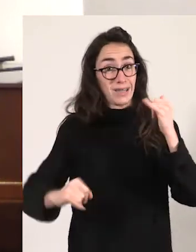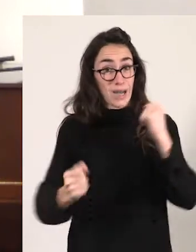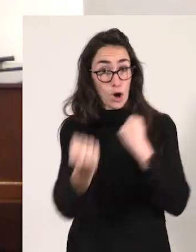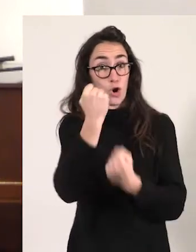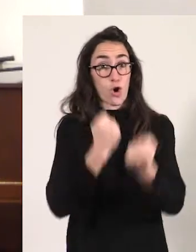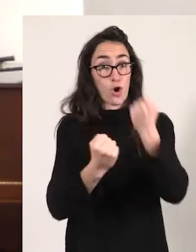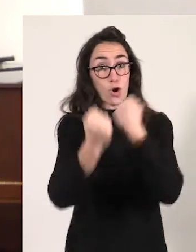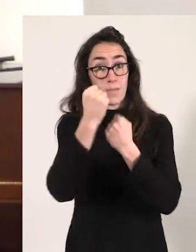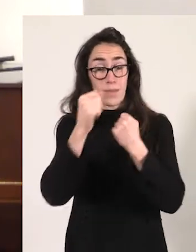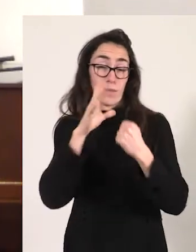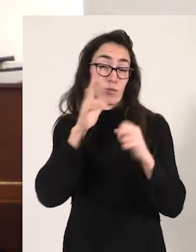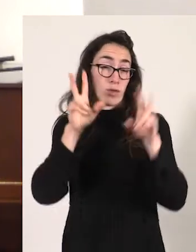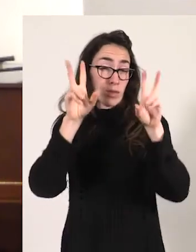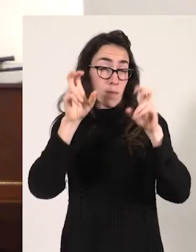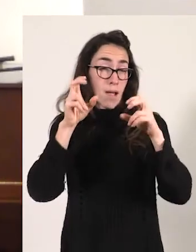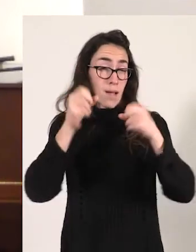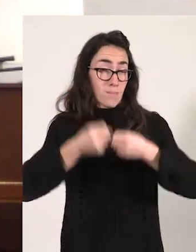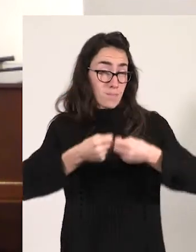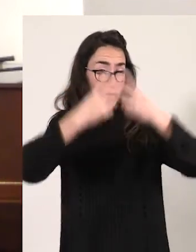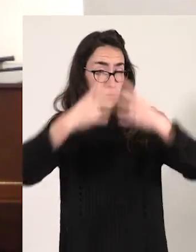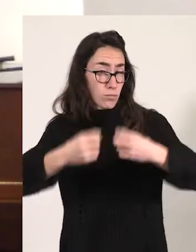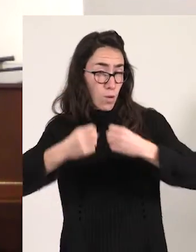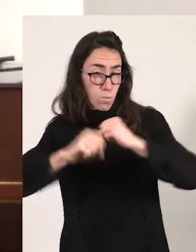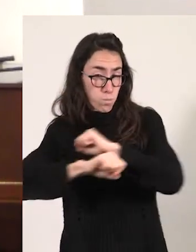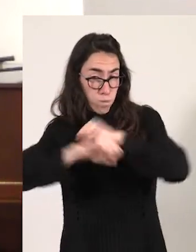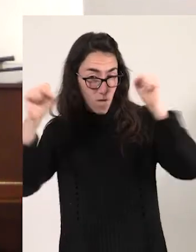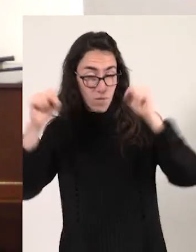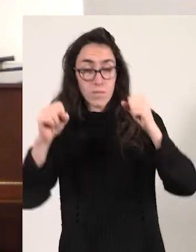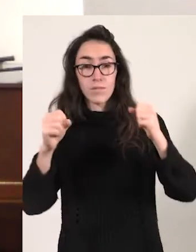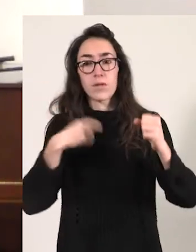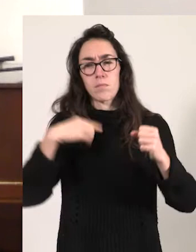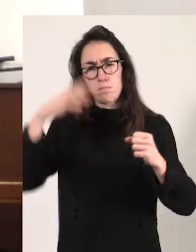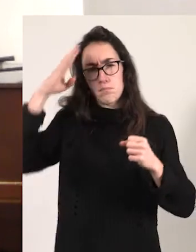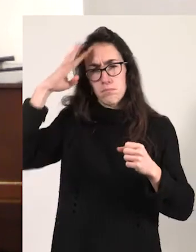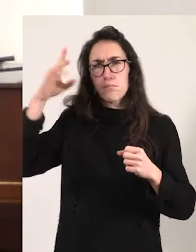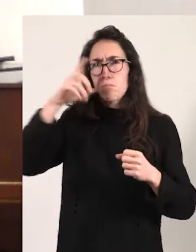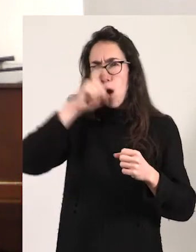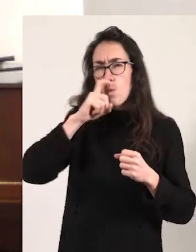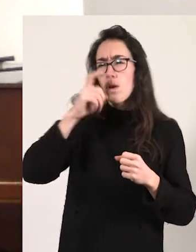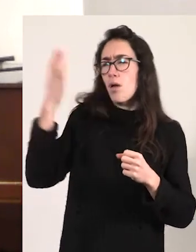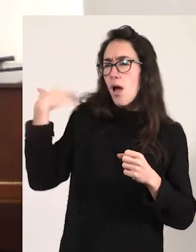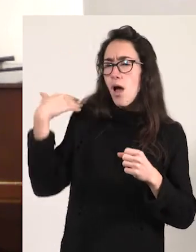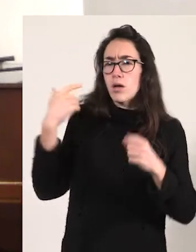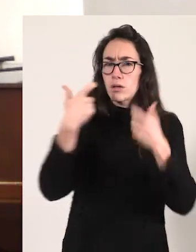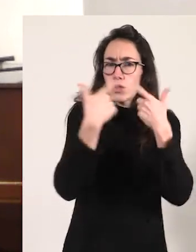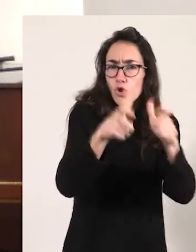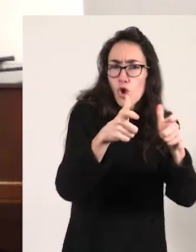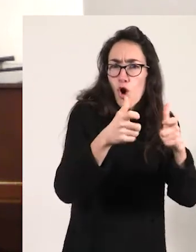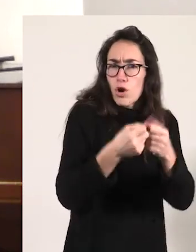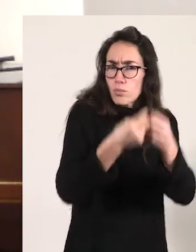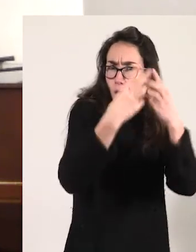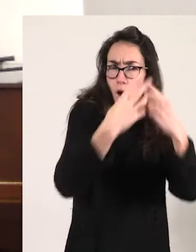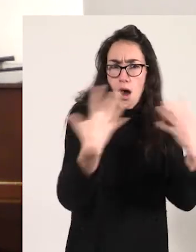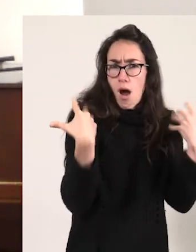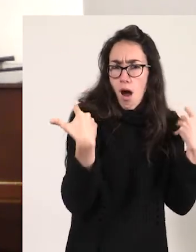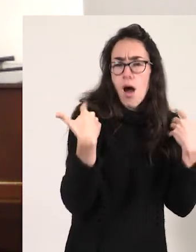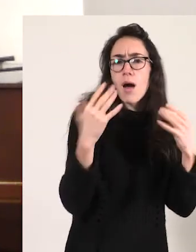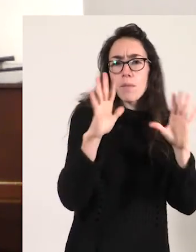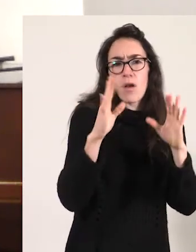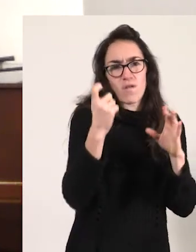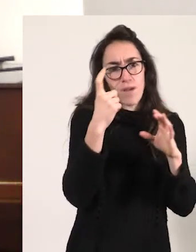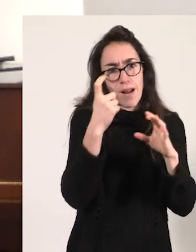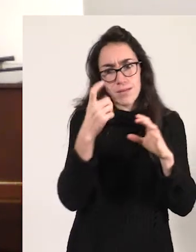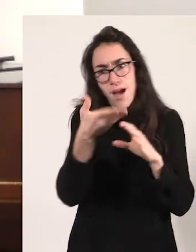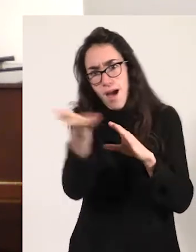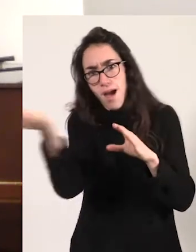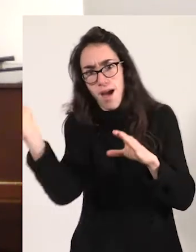la de 2008, la de la burbuja inmobiliaria, yo recuerdo que hablábamos de lo fatal que estaba pasando en el sector inmobiliario, pero en